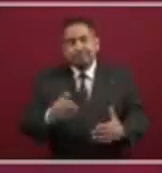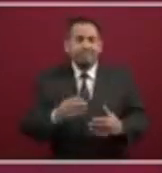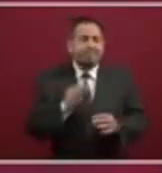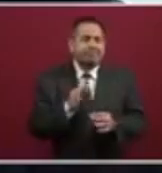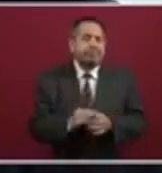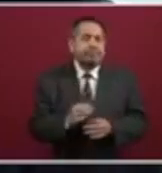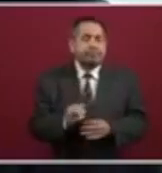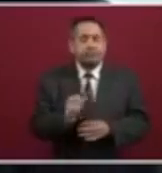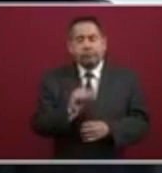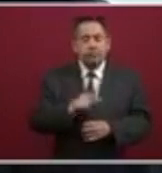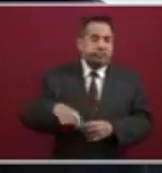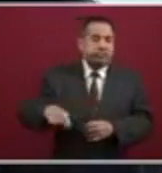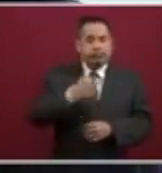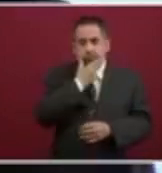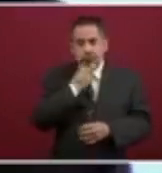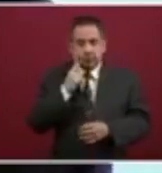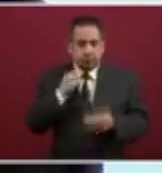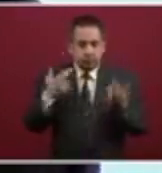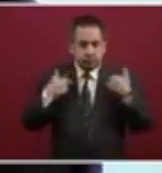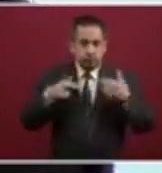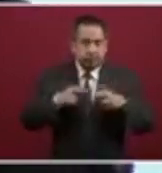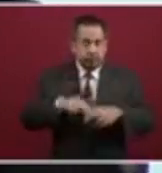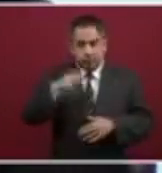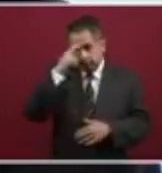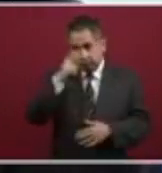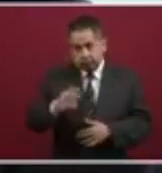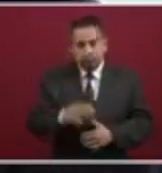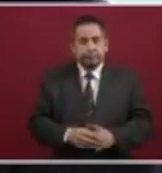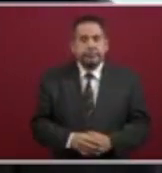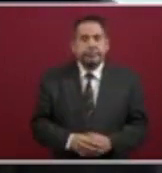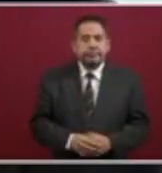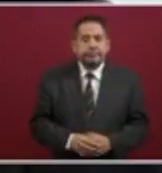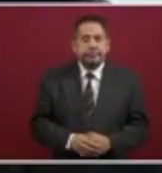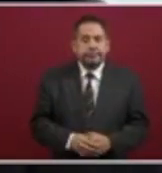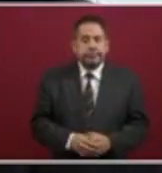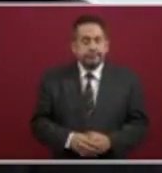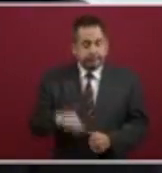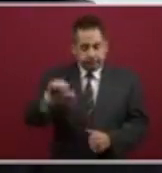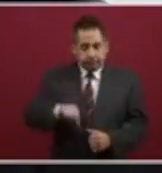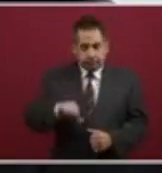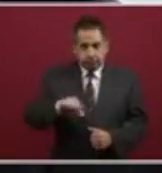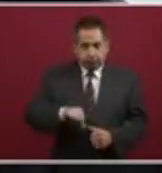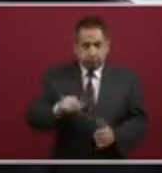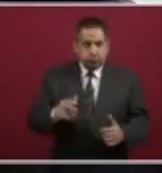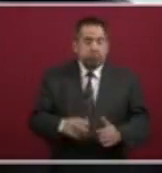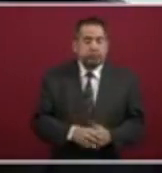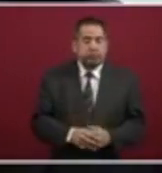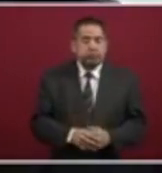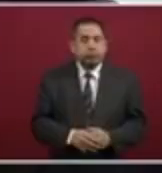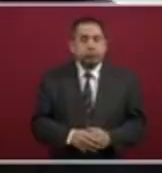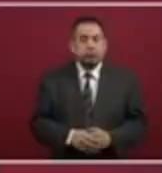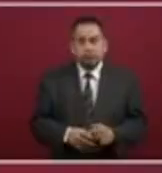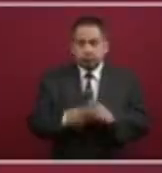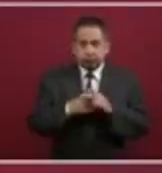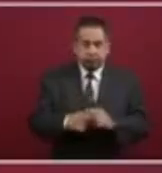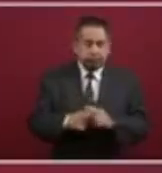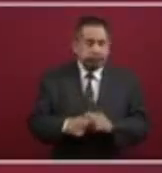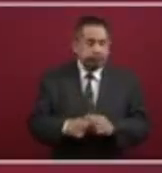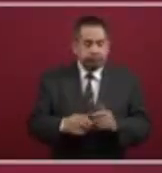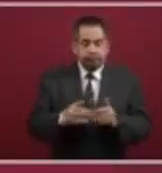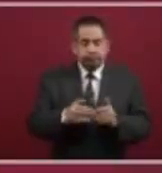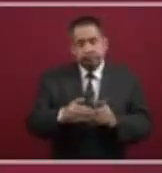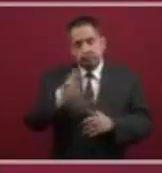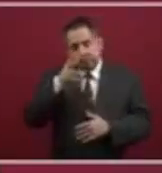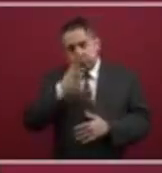la República y por ende para todo el país. Hoy se empieza a consolidar un nuevo